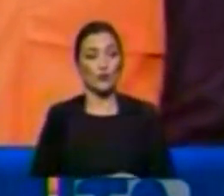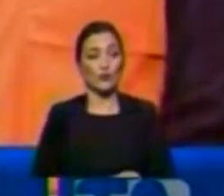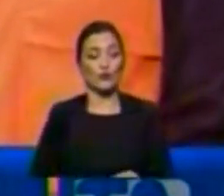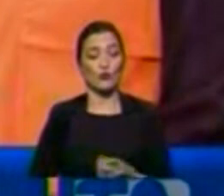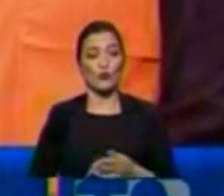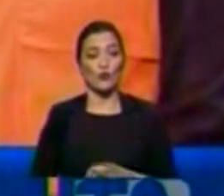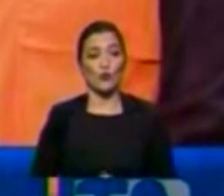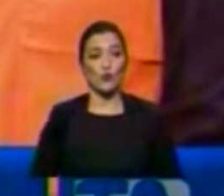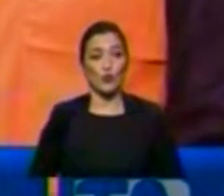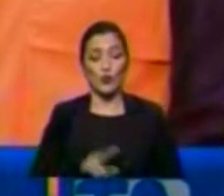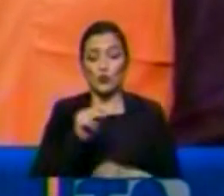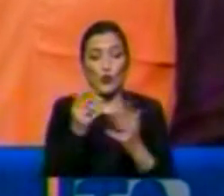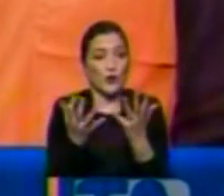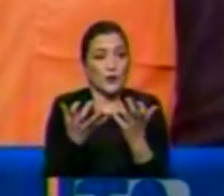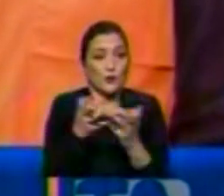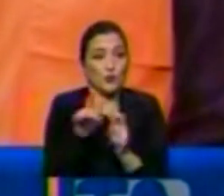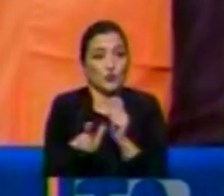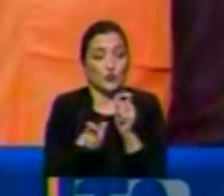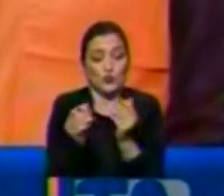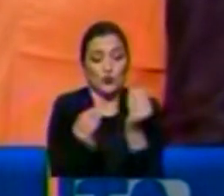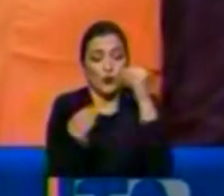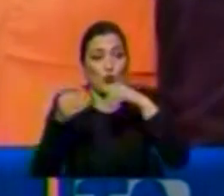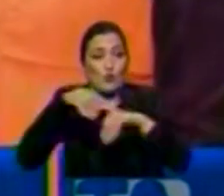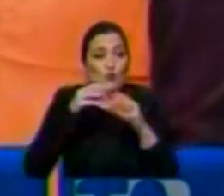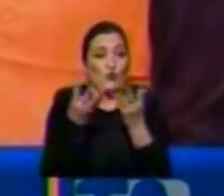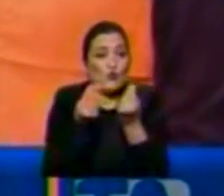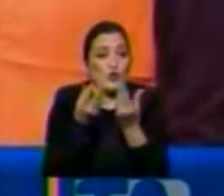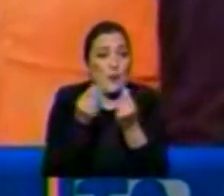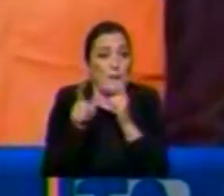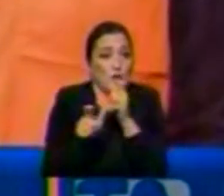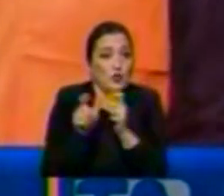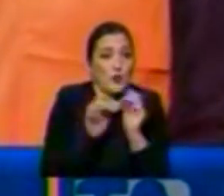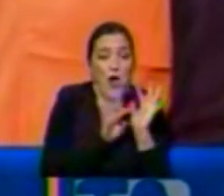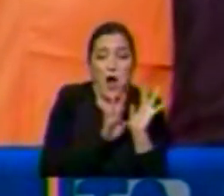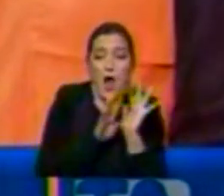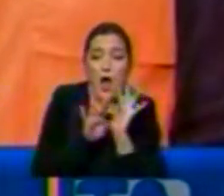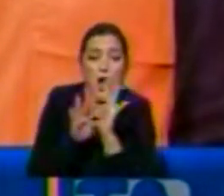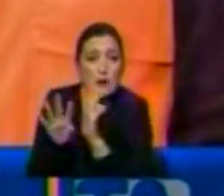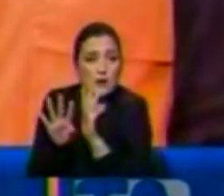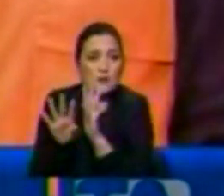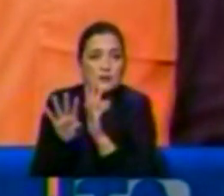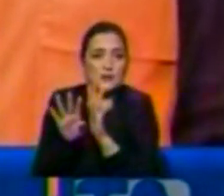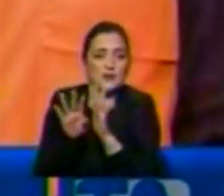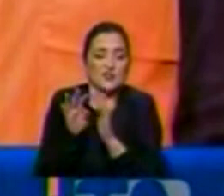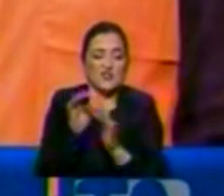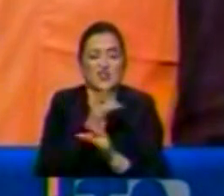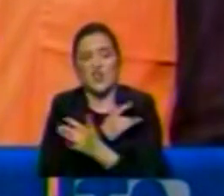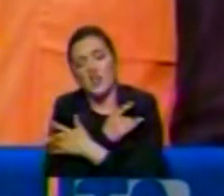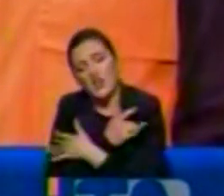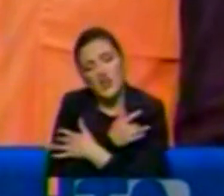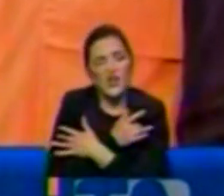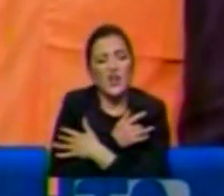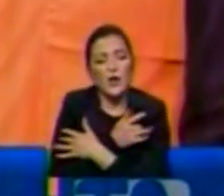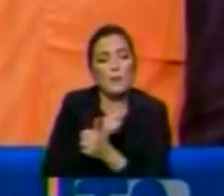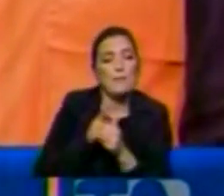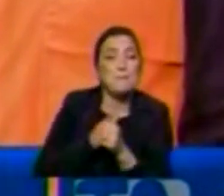abarrotamiento de personas en los laboratorios. Entonces, si uno tiene los síntomas, obviamente tiene que pasar